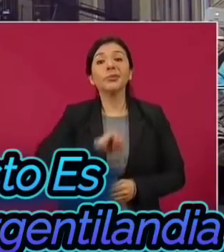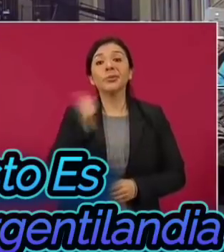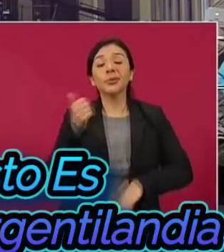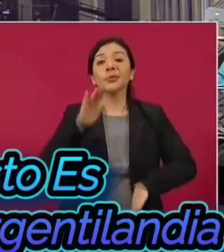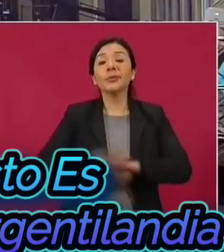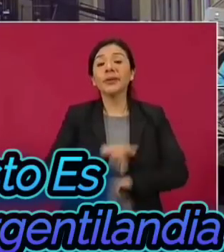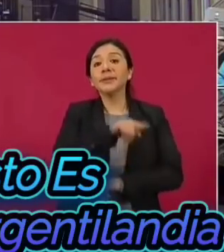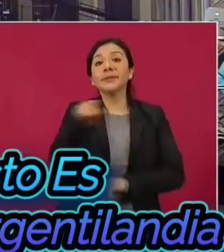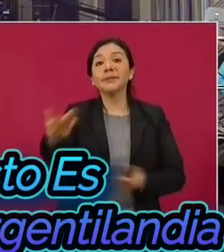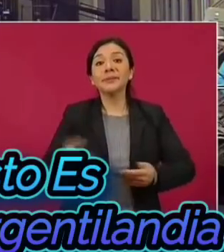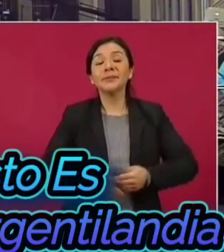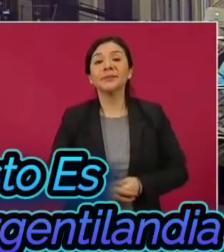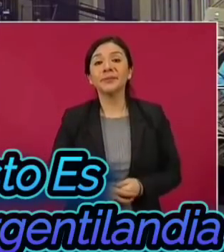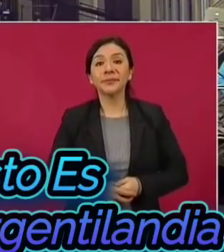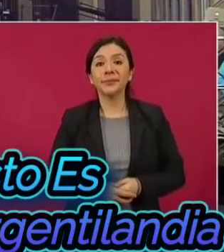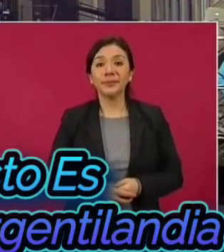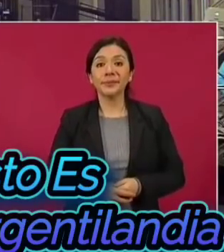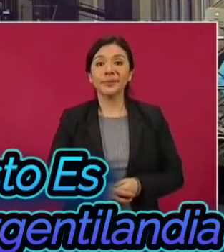sigue?